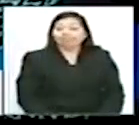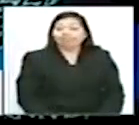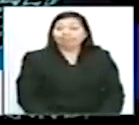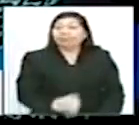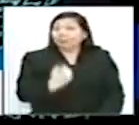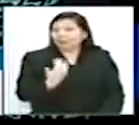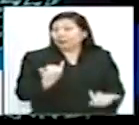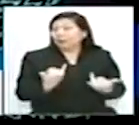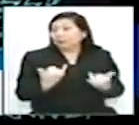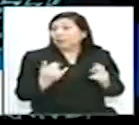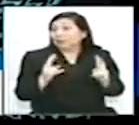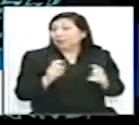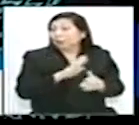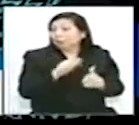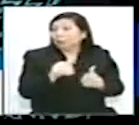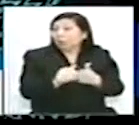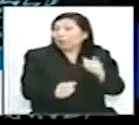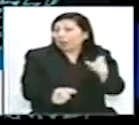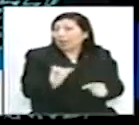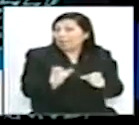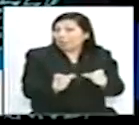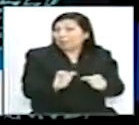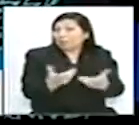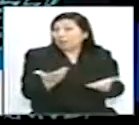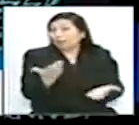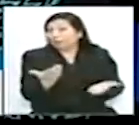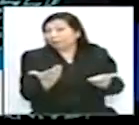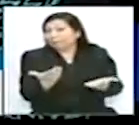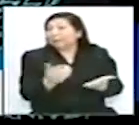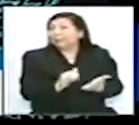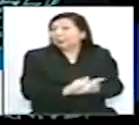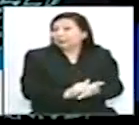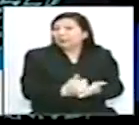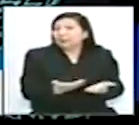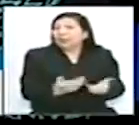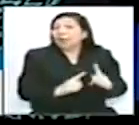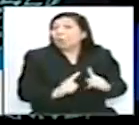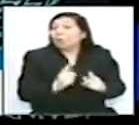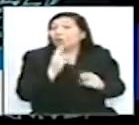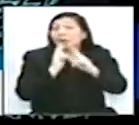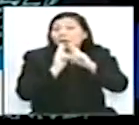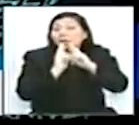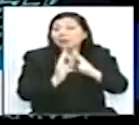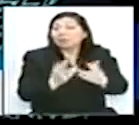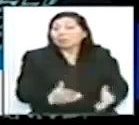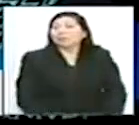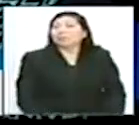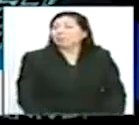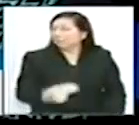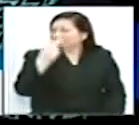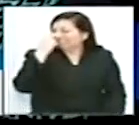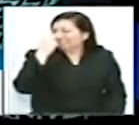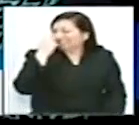es un tema que la ciudadanía ya viene buscando, ya viene esperando algún tipo de respuesta.